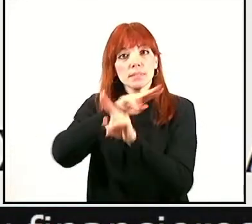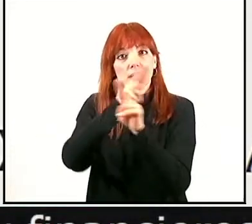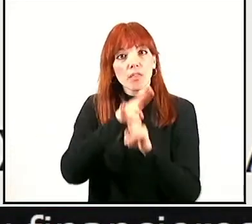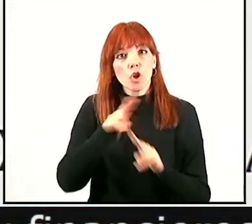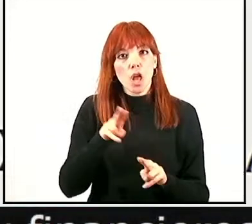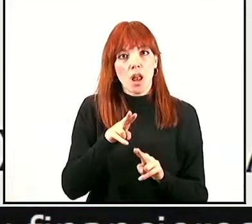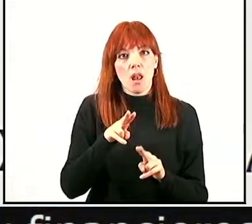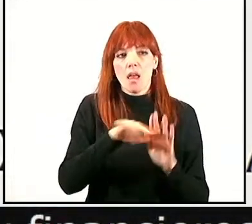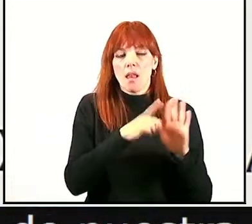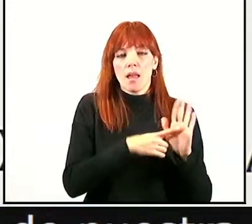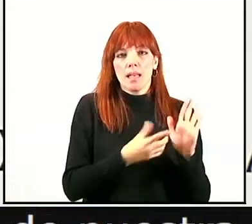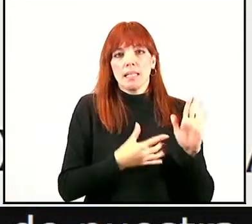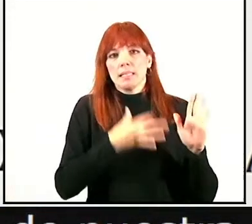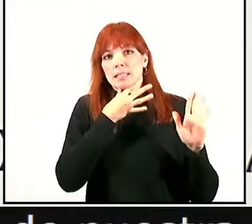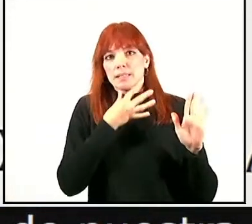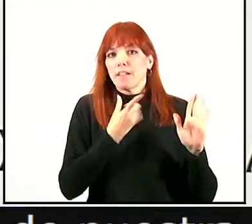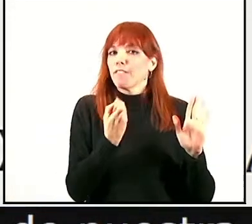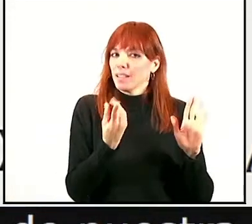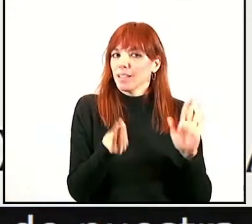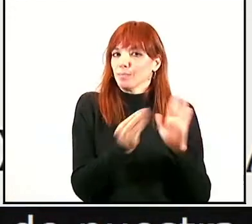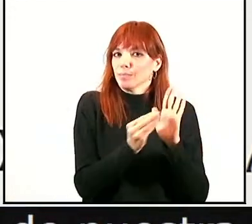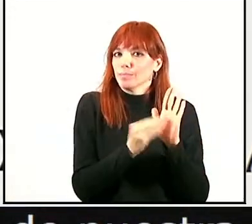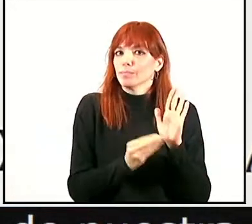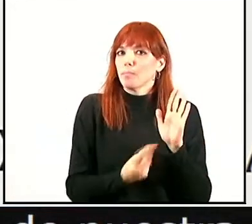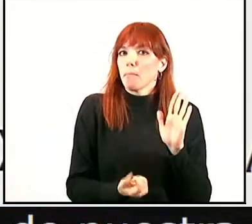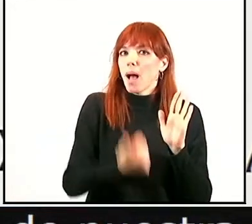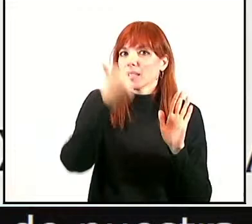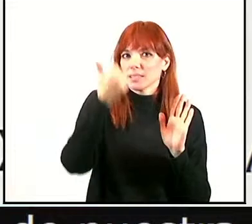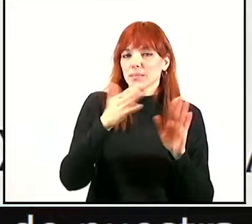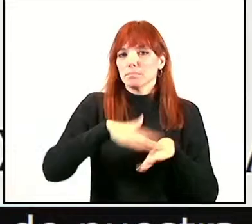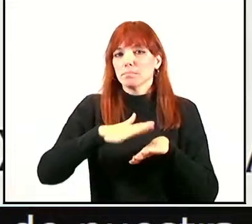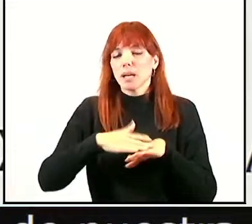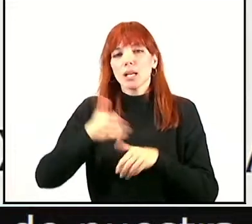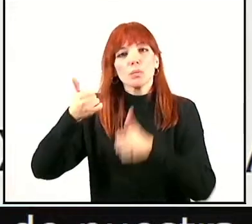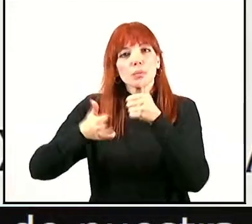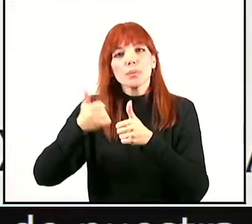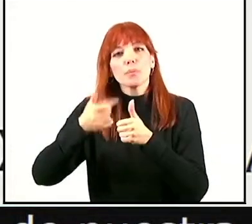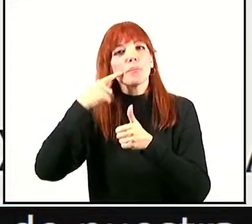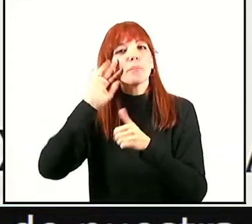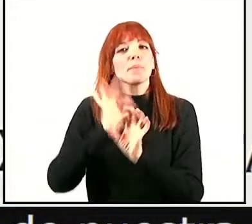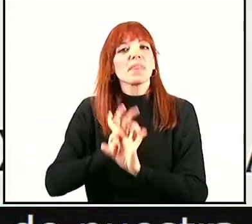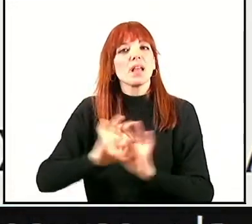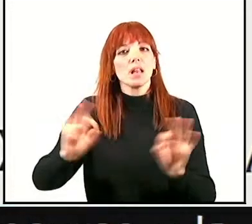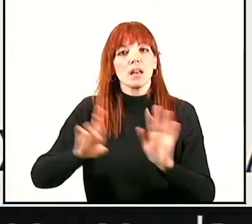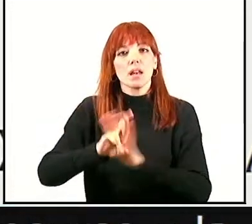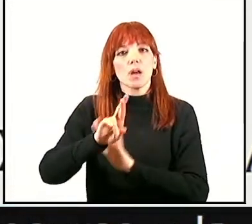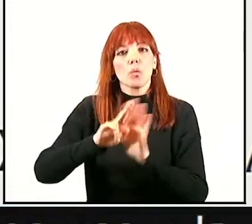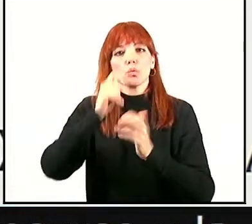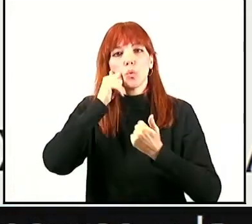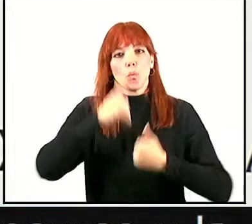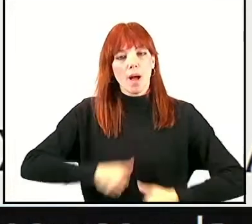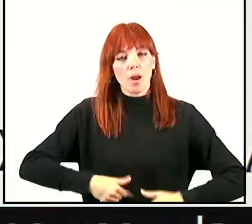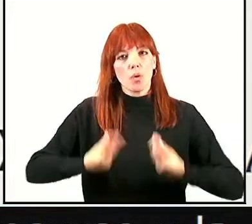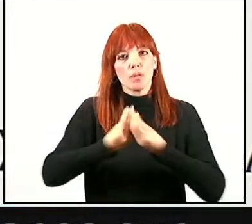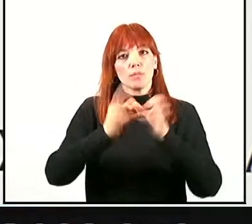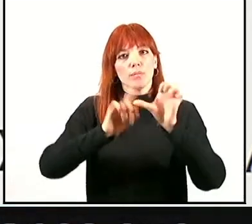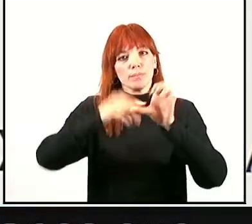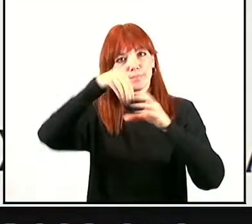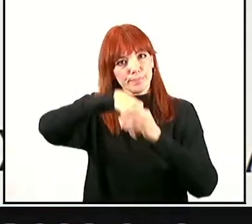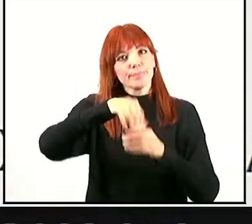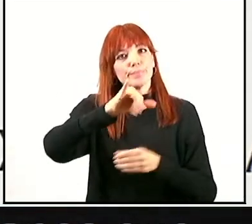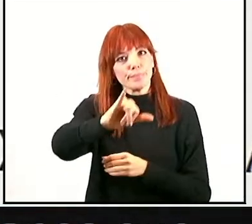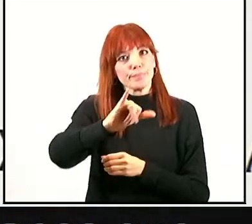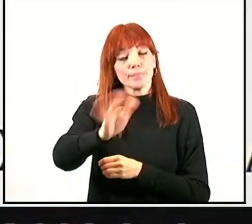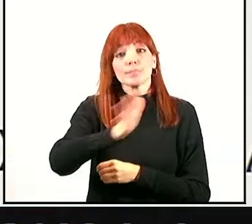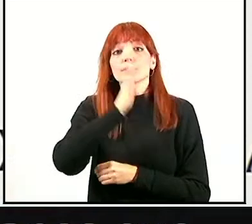propia legislación y requiere también pues, del concurso y la especialización de los propios recursos humanos que tiene la Junta de Extremadura. Por eso esta